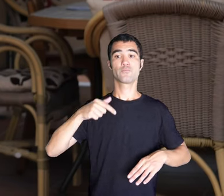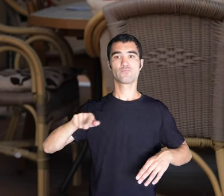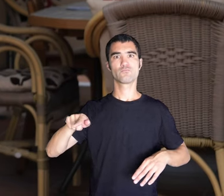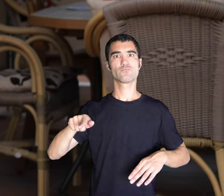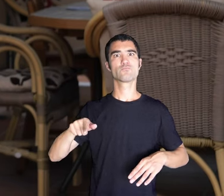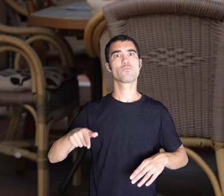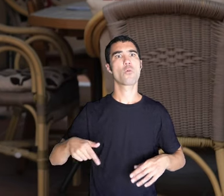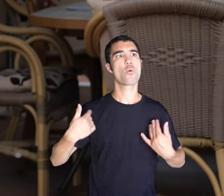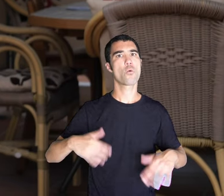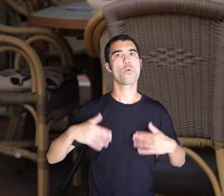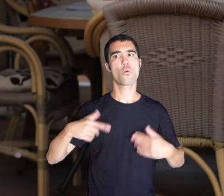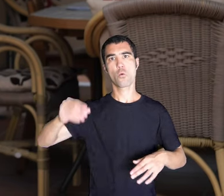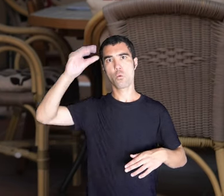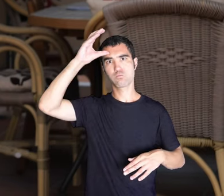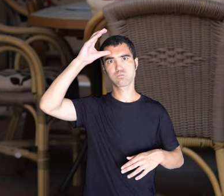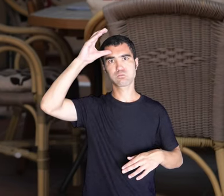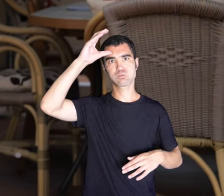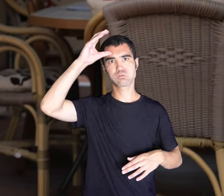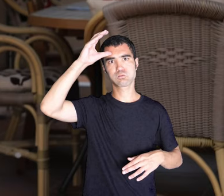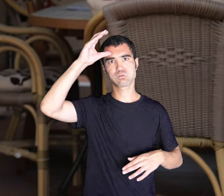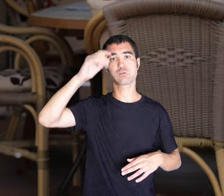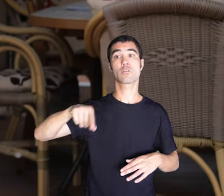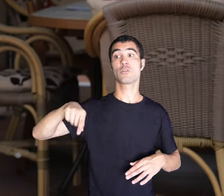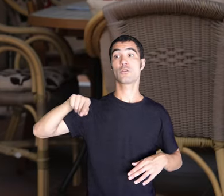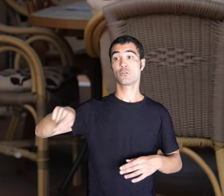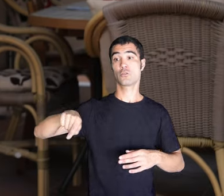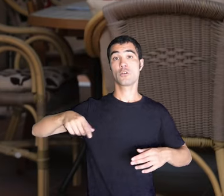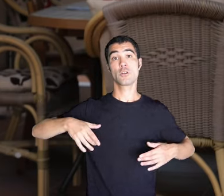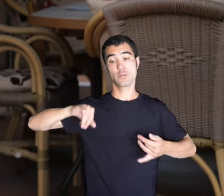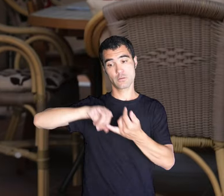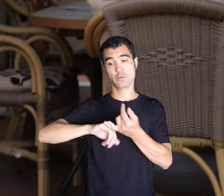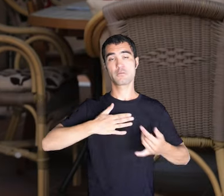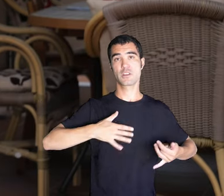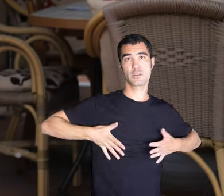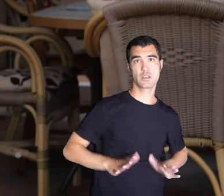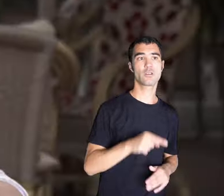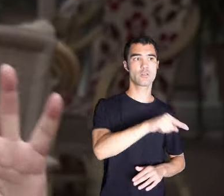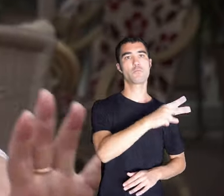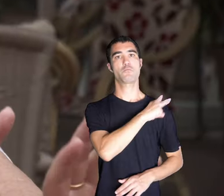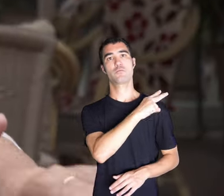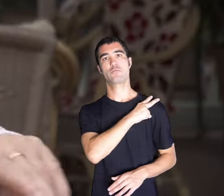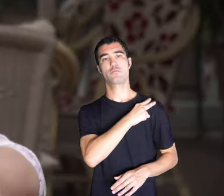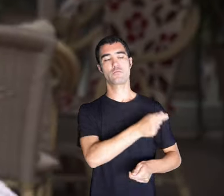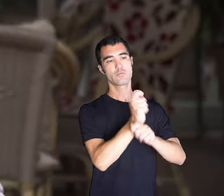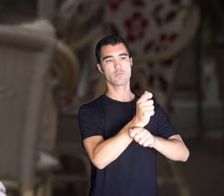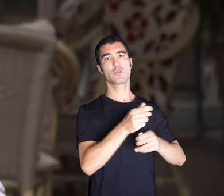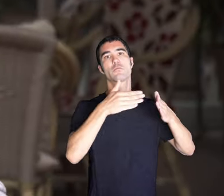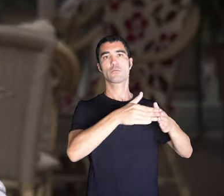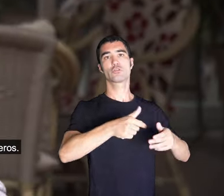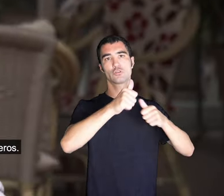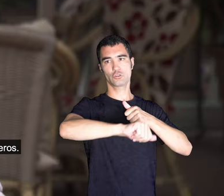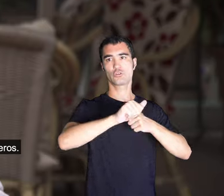Mi hijo mayor es el patrón de pesca del Vía de Soller, y hace unos 4 años le he dejado